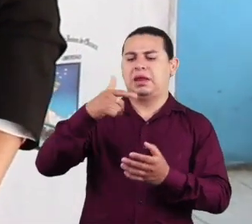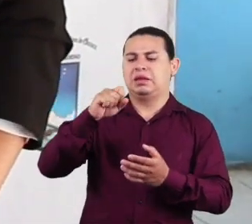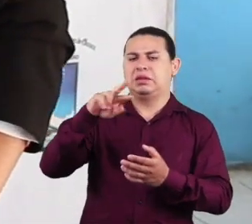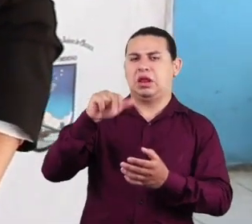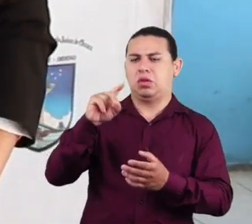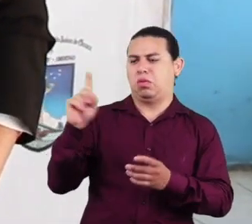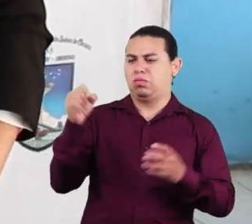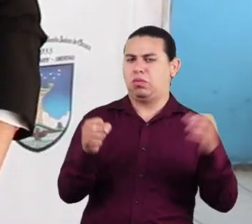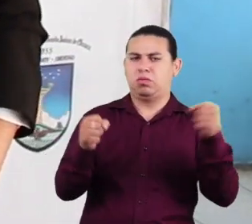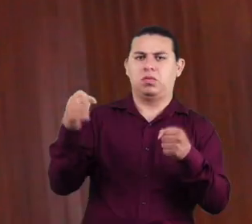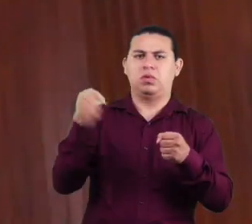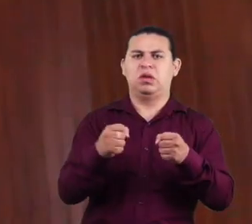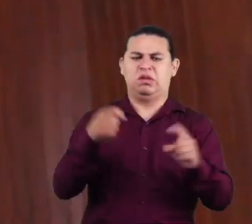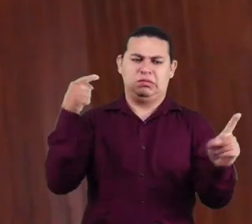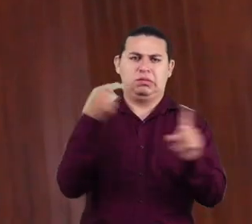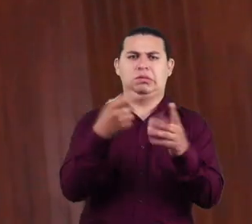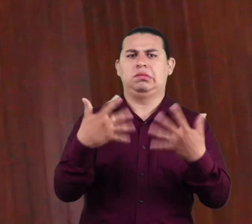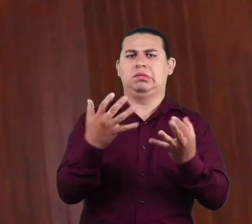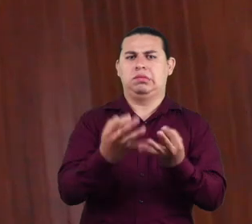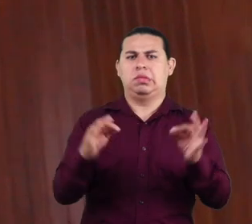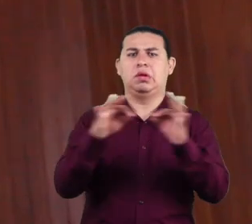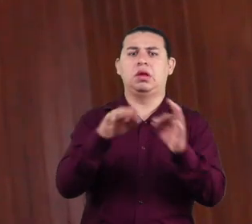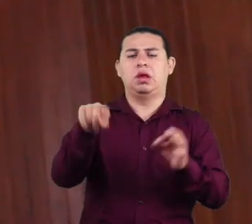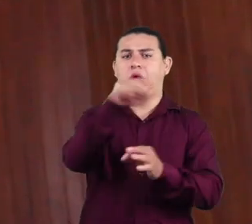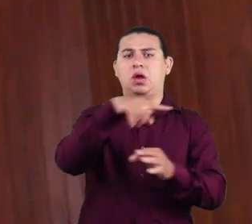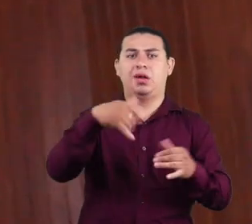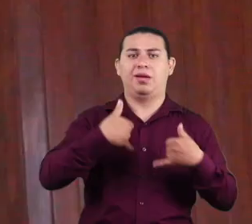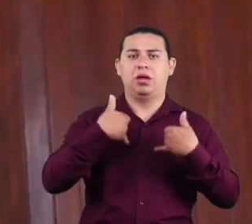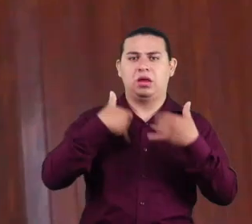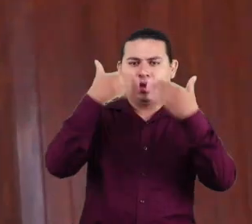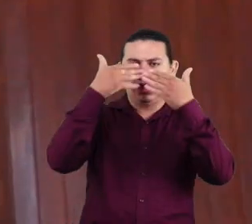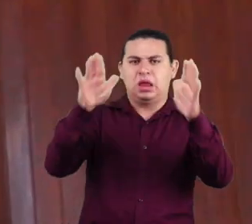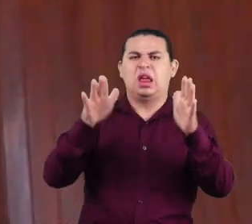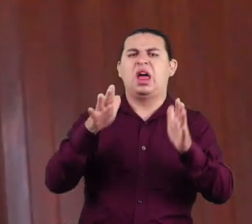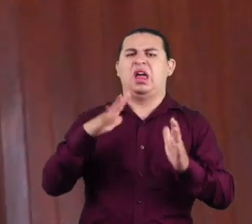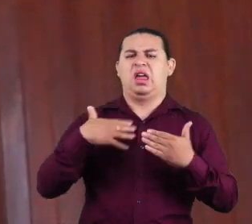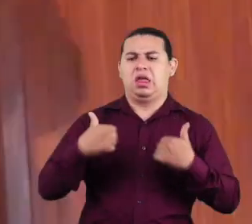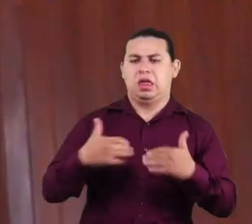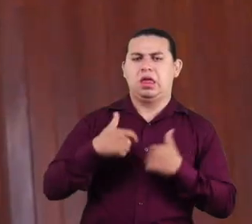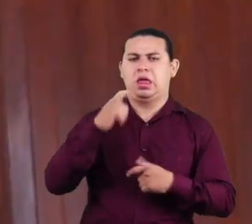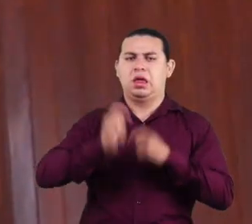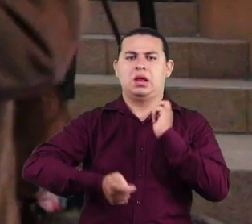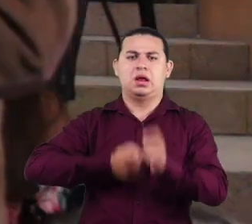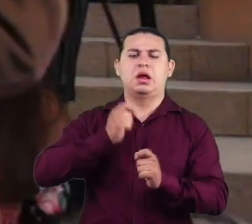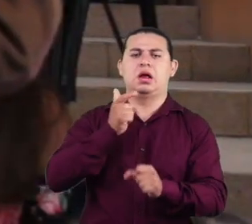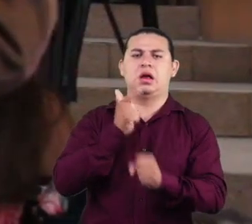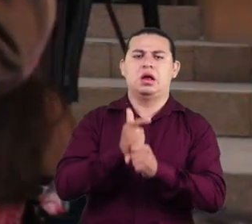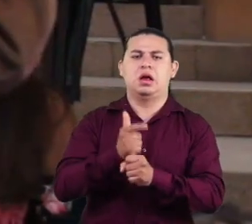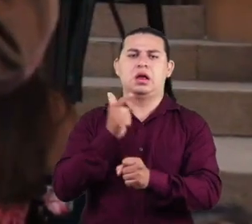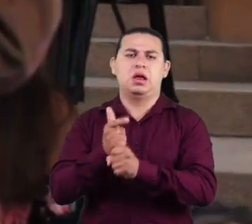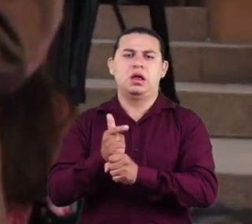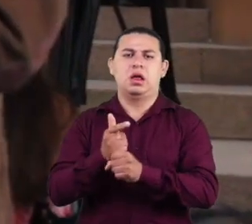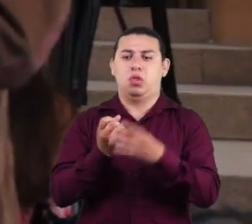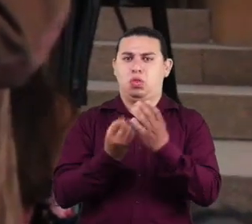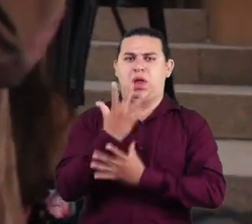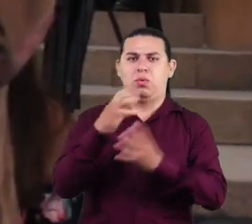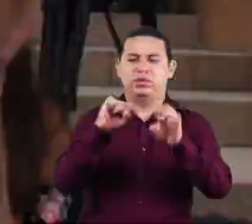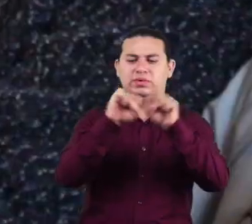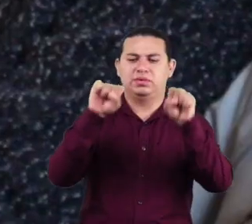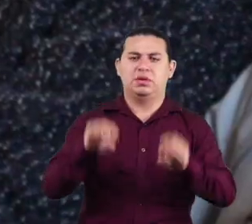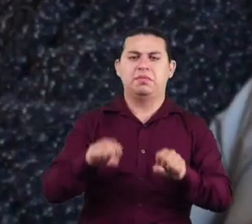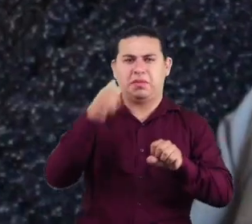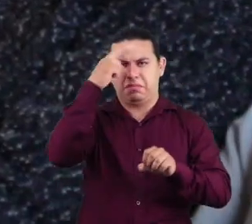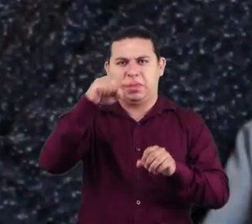magistrado, creo que son puntos muy importantes que los jóvenes debemos de tomar en cuenta porque son nuevos sistemas que se